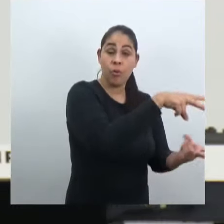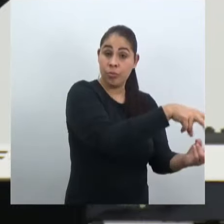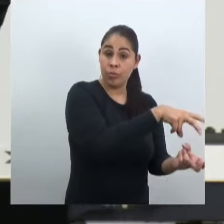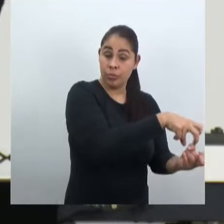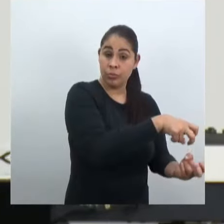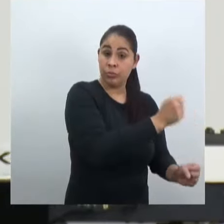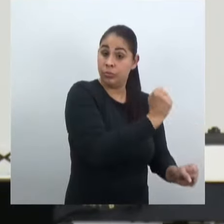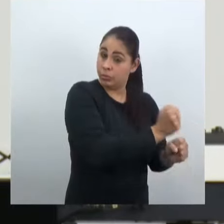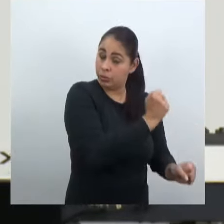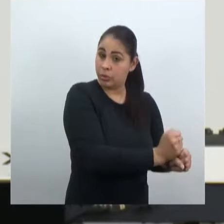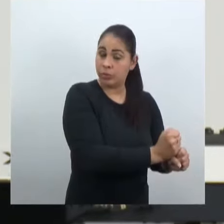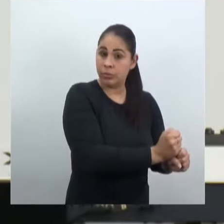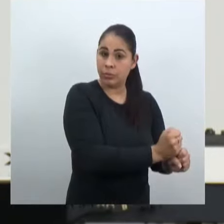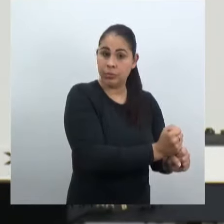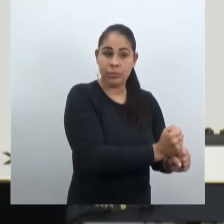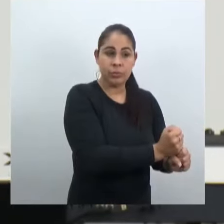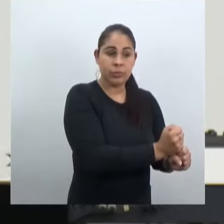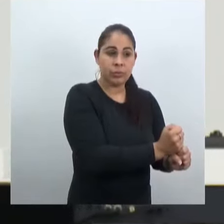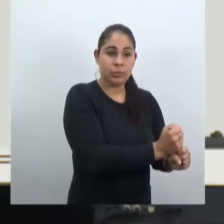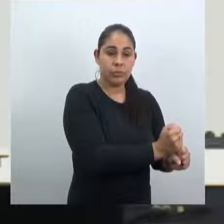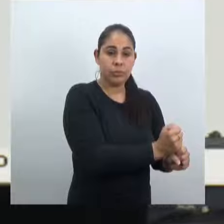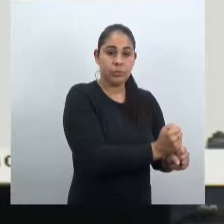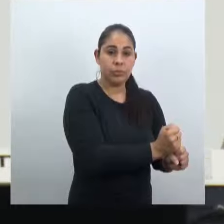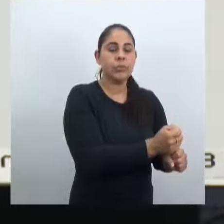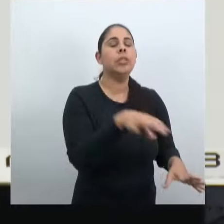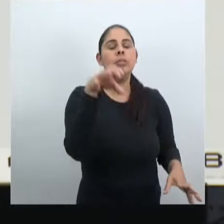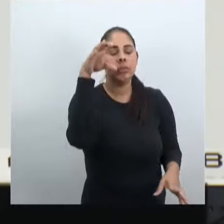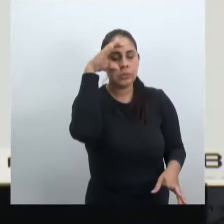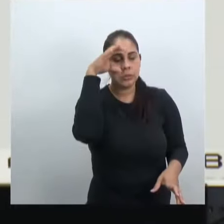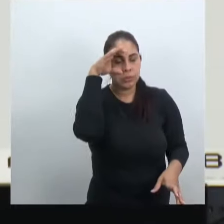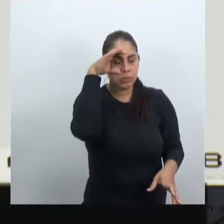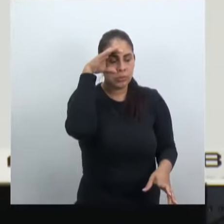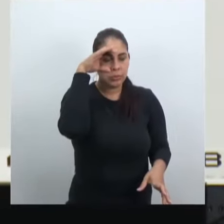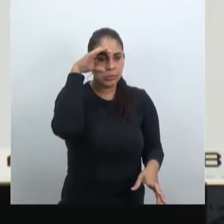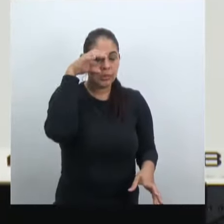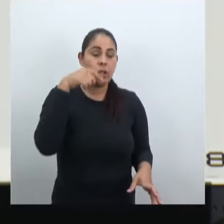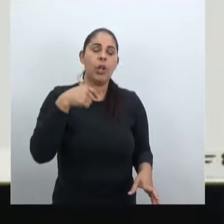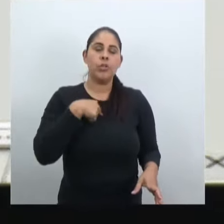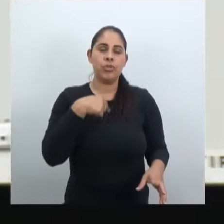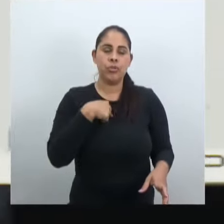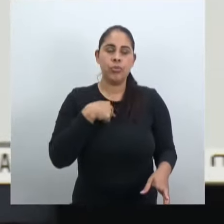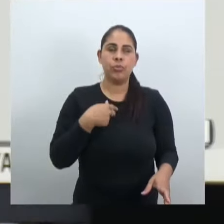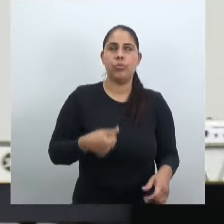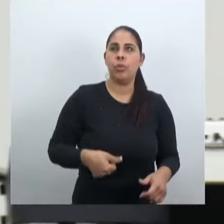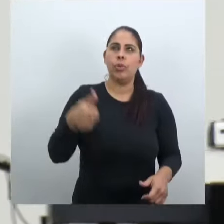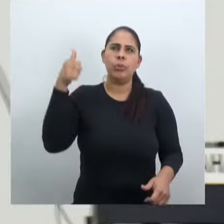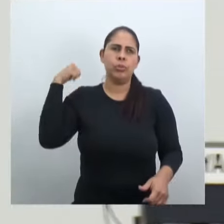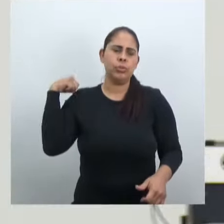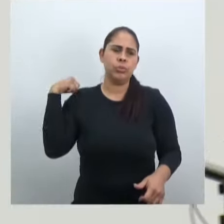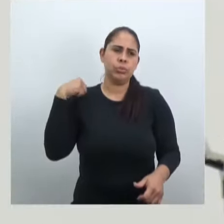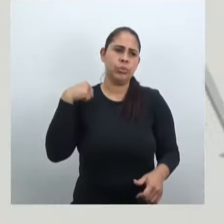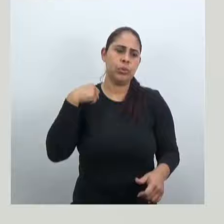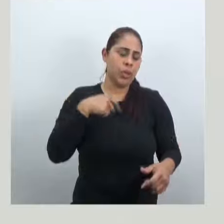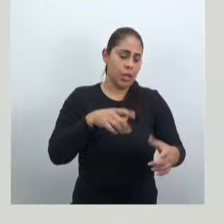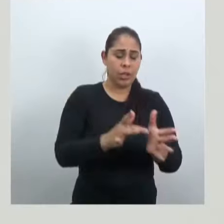de impuestos, ¿queréis huir largo, queridos? Cuando yo me convertí, el hermano que ya